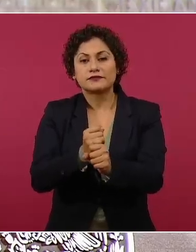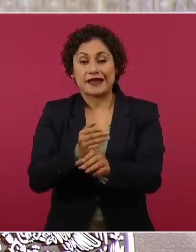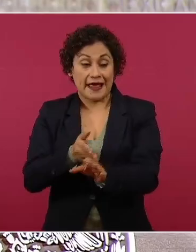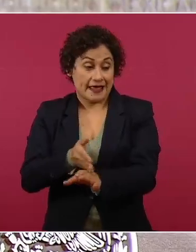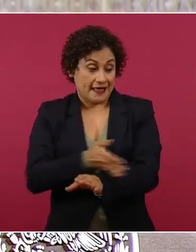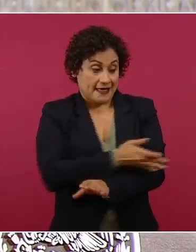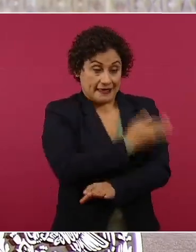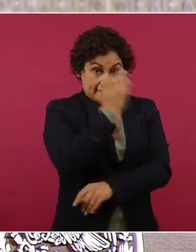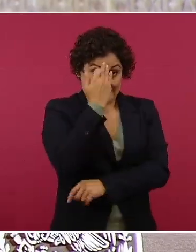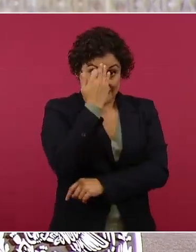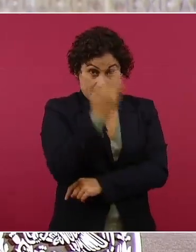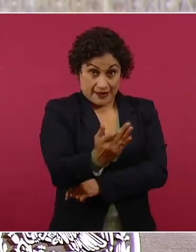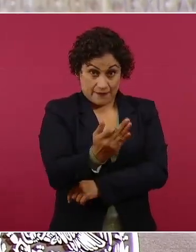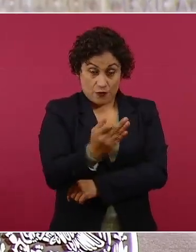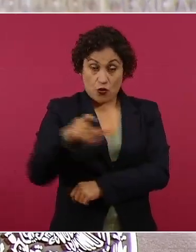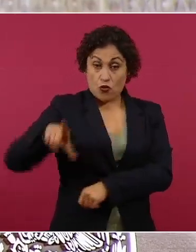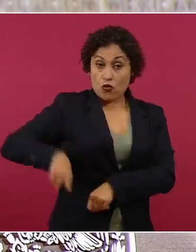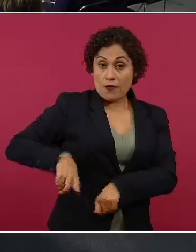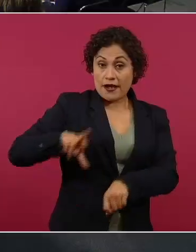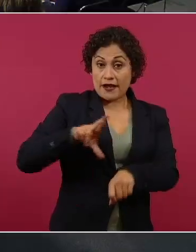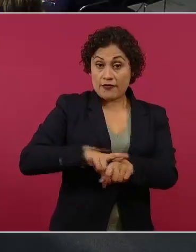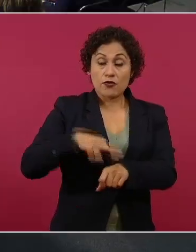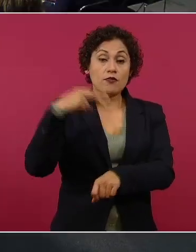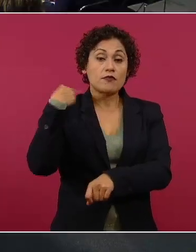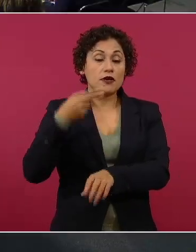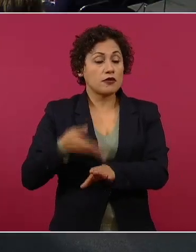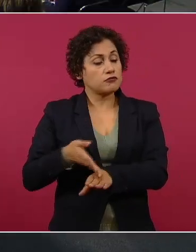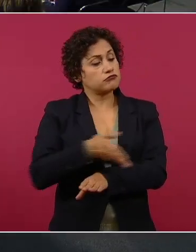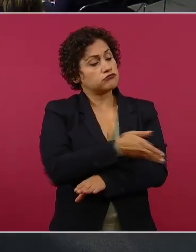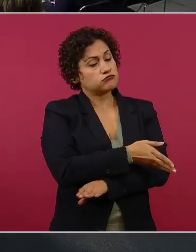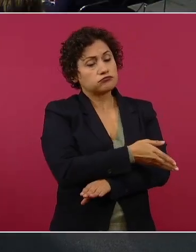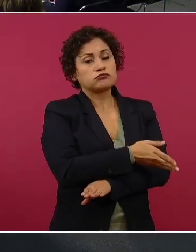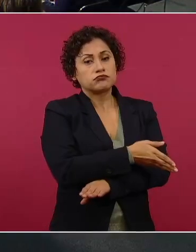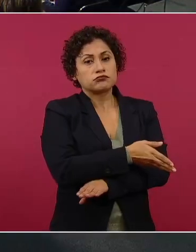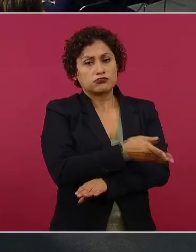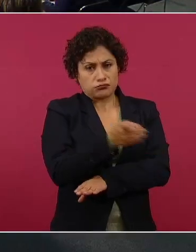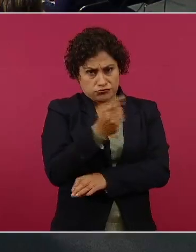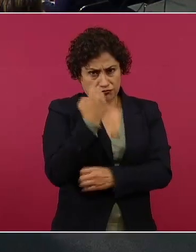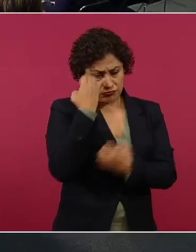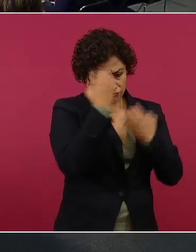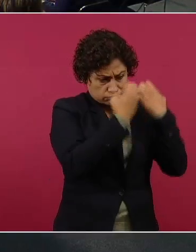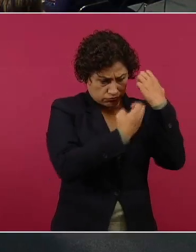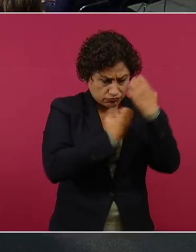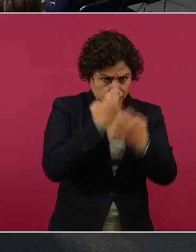gobernado Veracruz en los últimos tiempos,